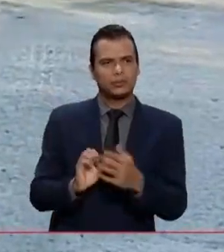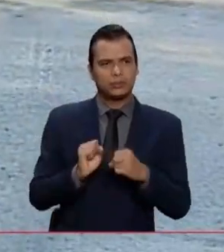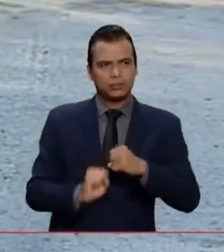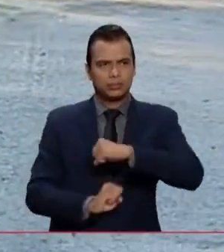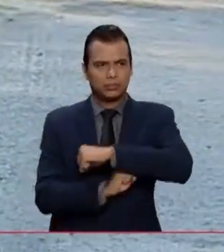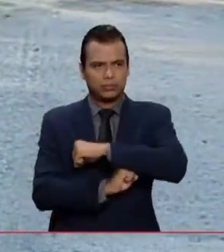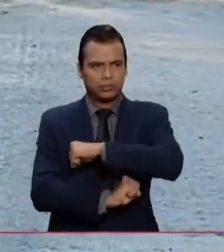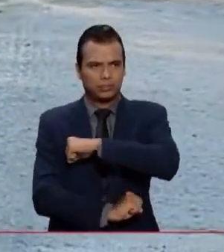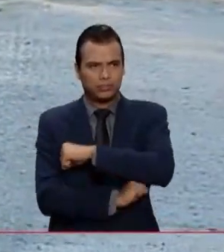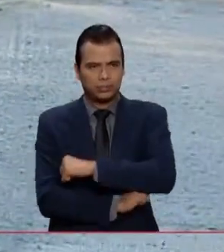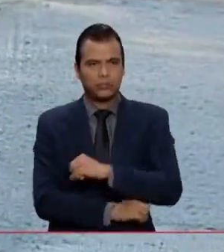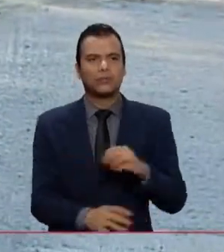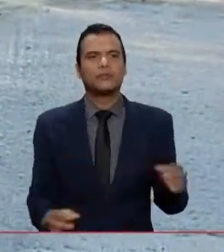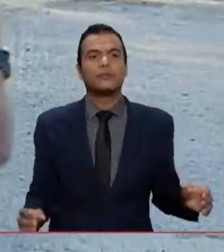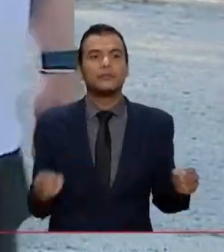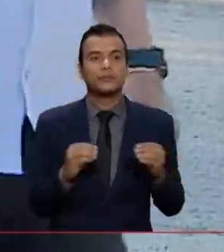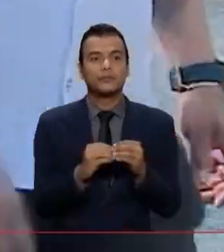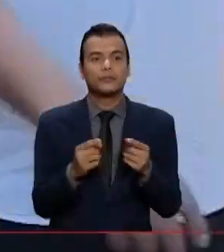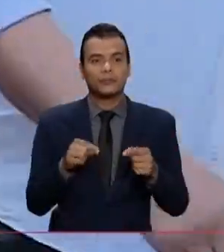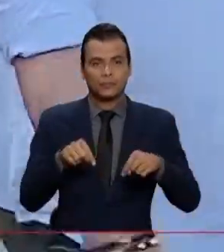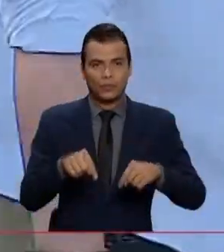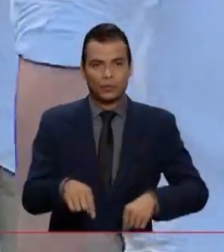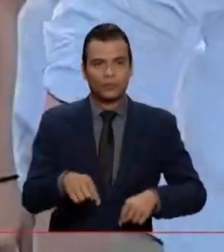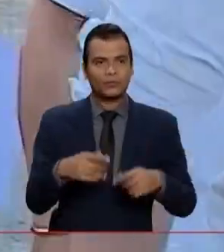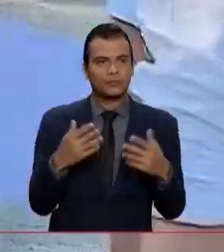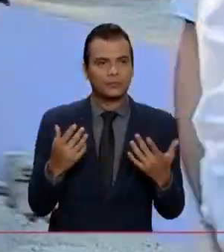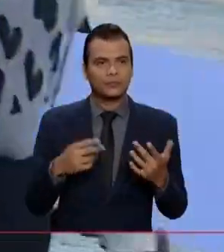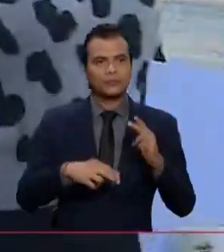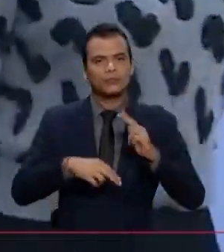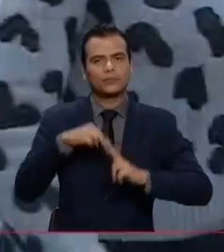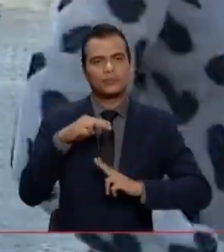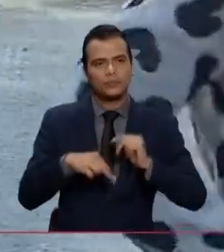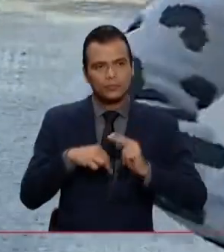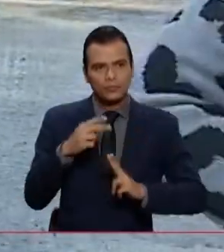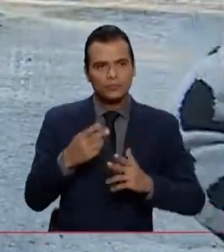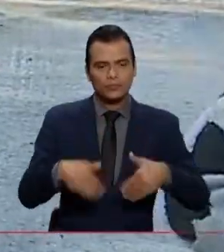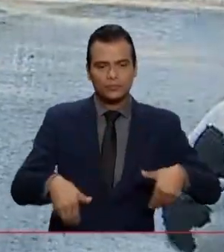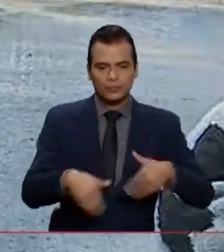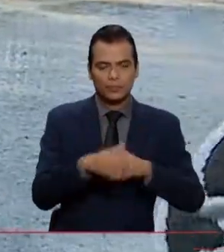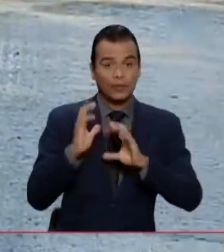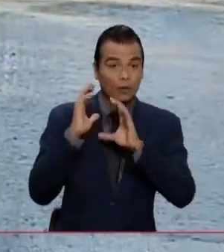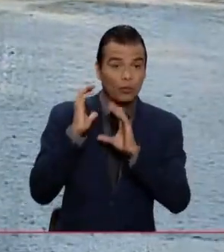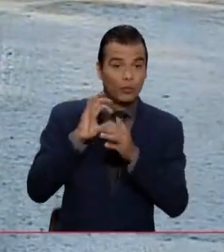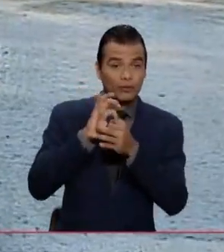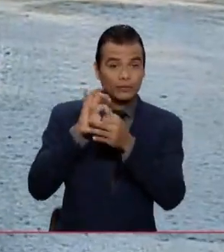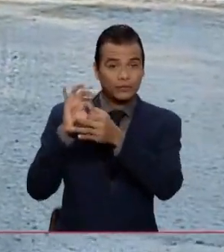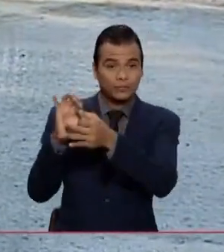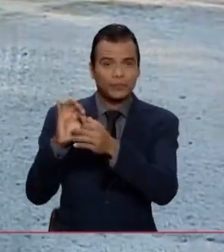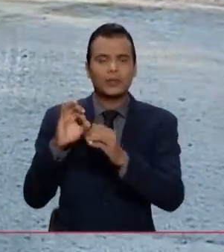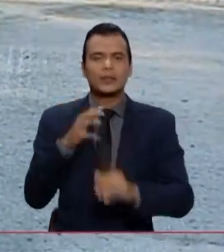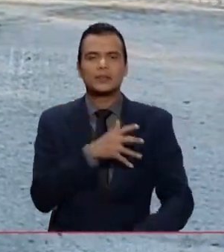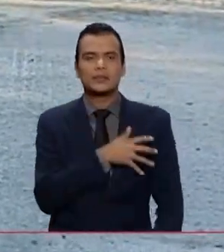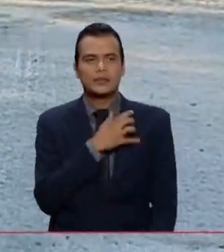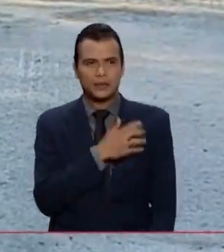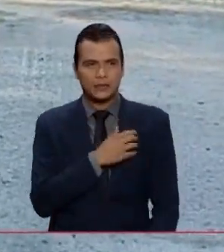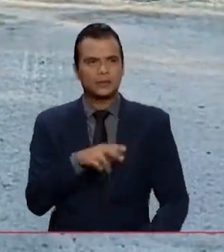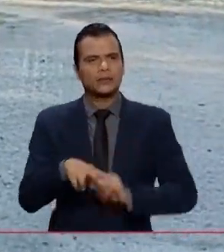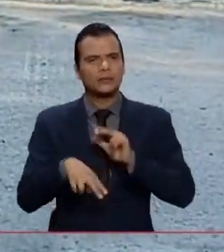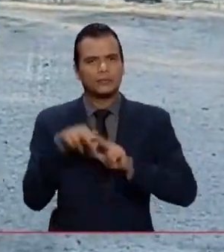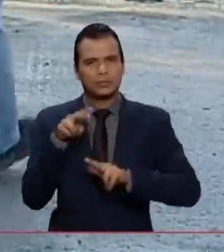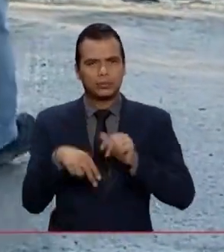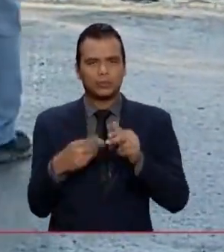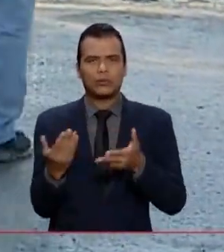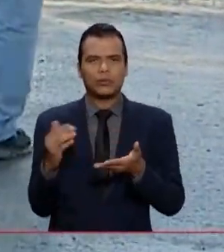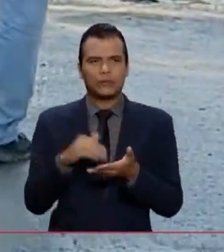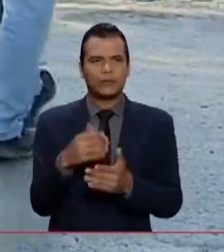otra información de servicio porque hoy se reanudan las obras en la doble calzada Popayán-Santander de Quilichao. La fuerza